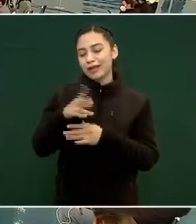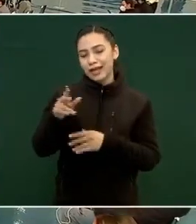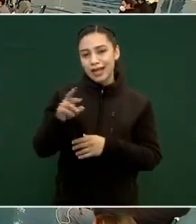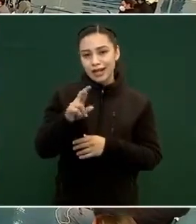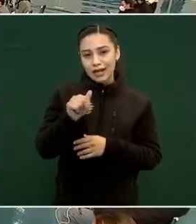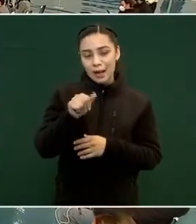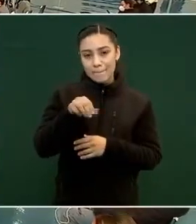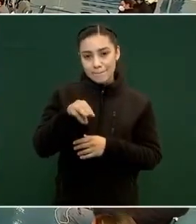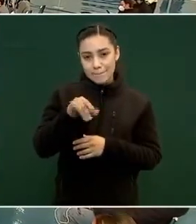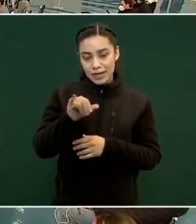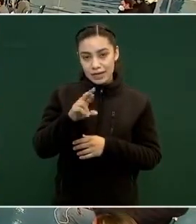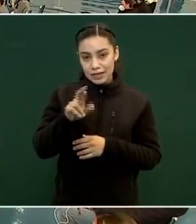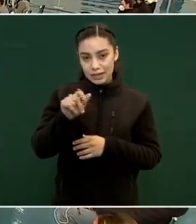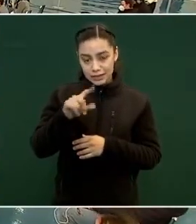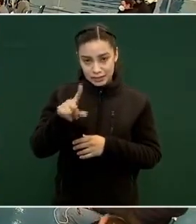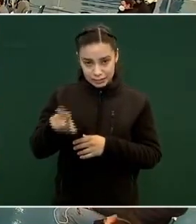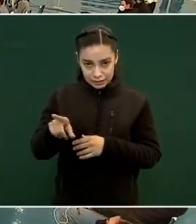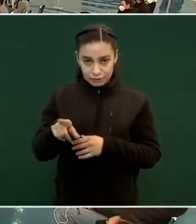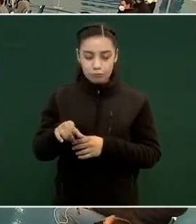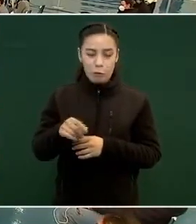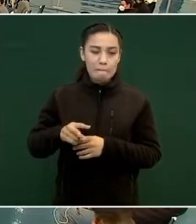un gran poeta,